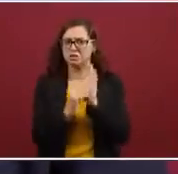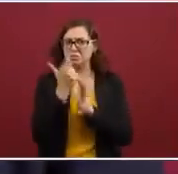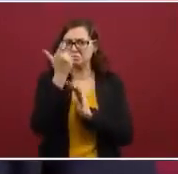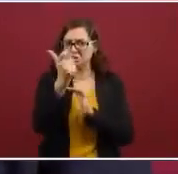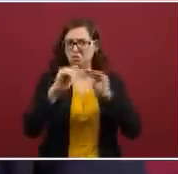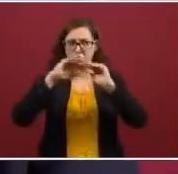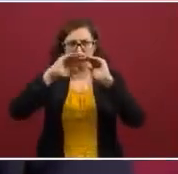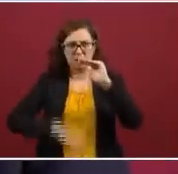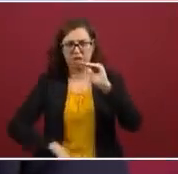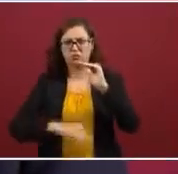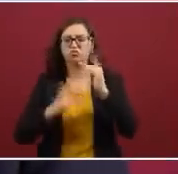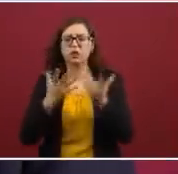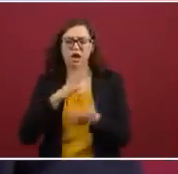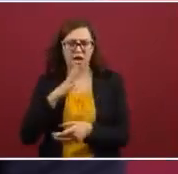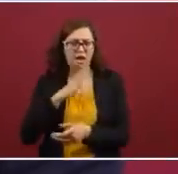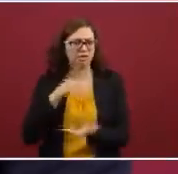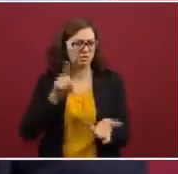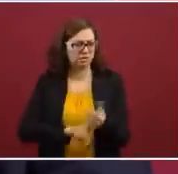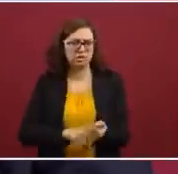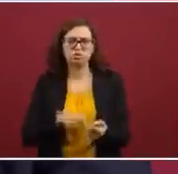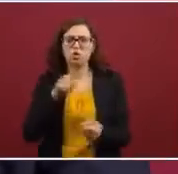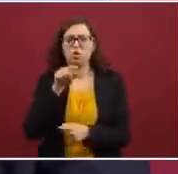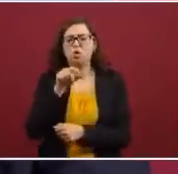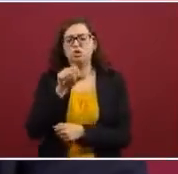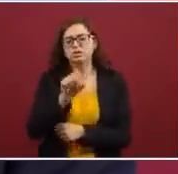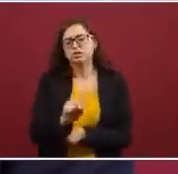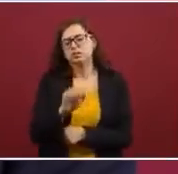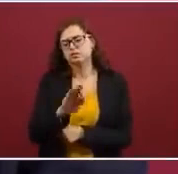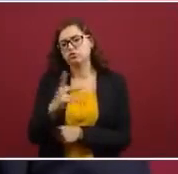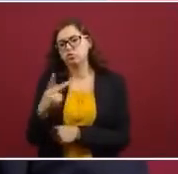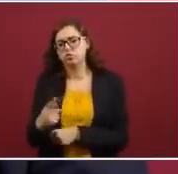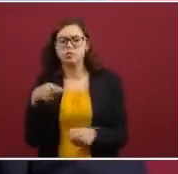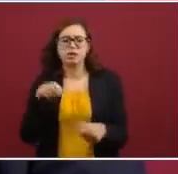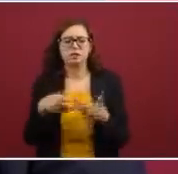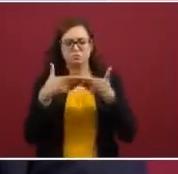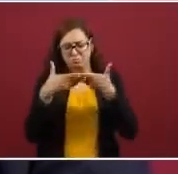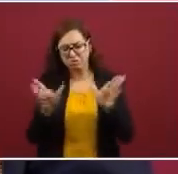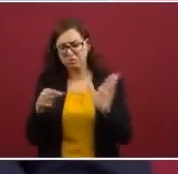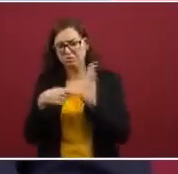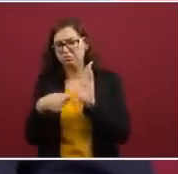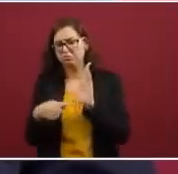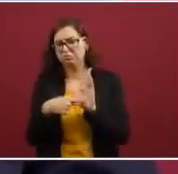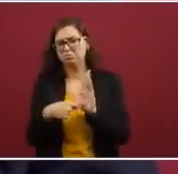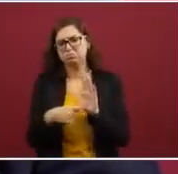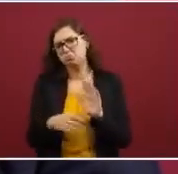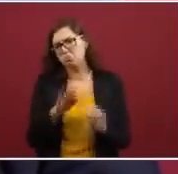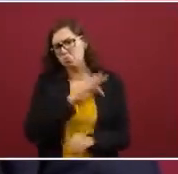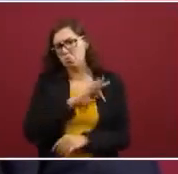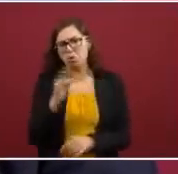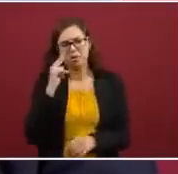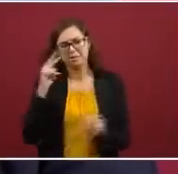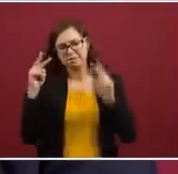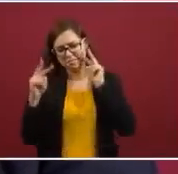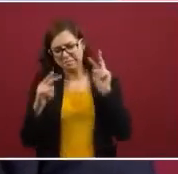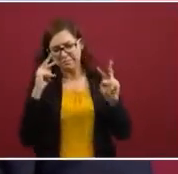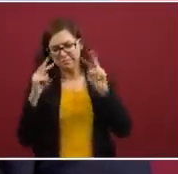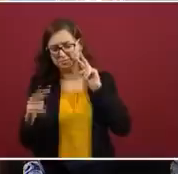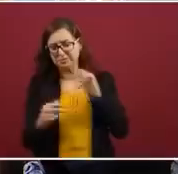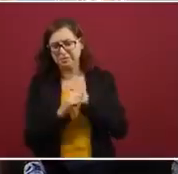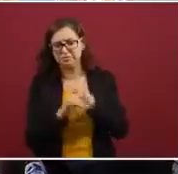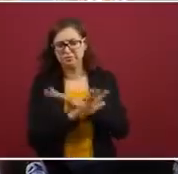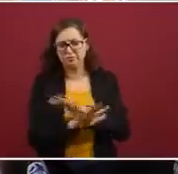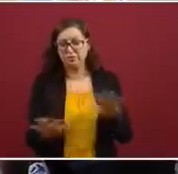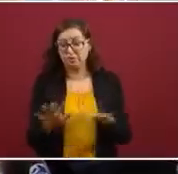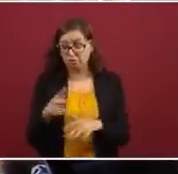está en la Función Pública, es accesible a través de un programa que la Función Pública tiene. No